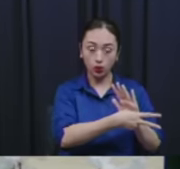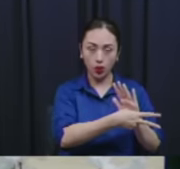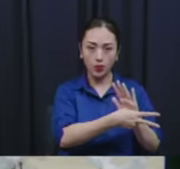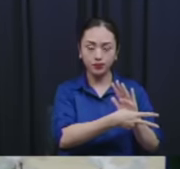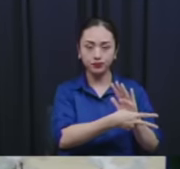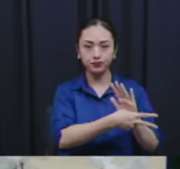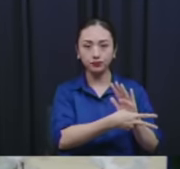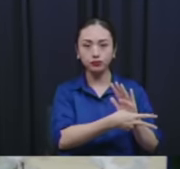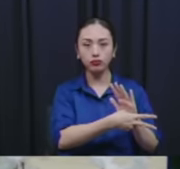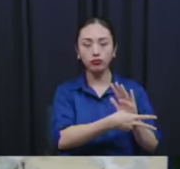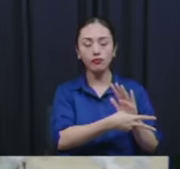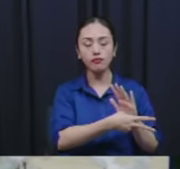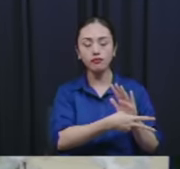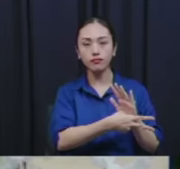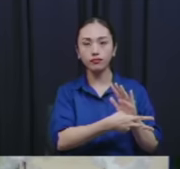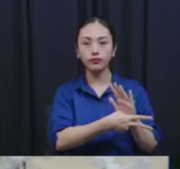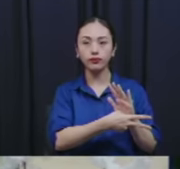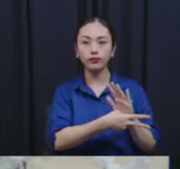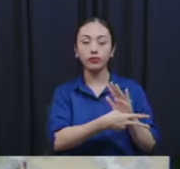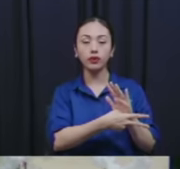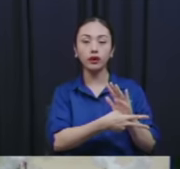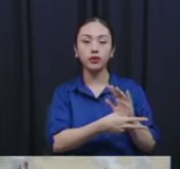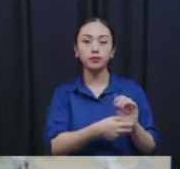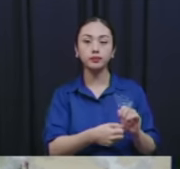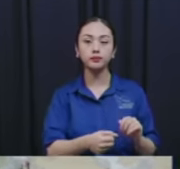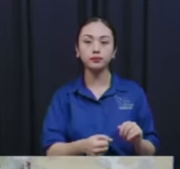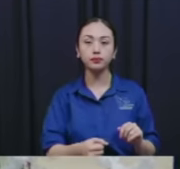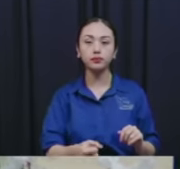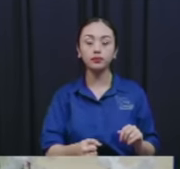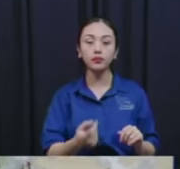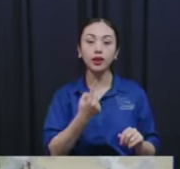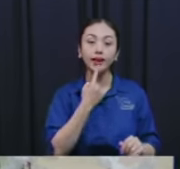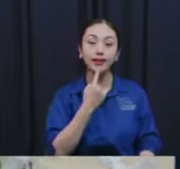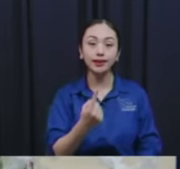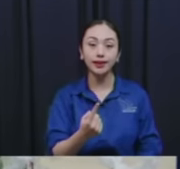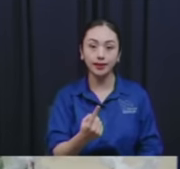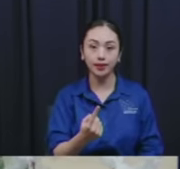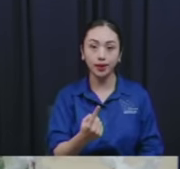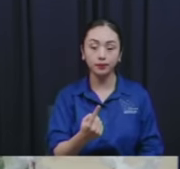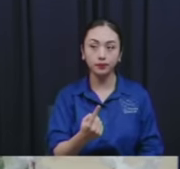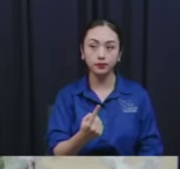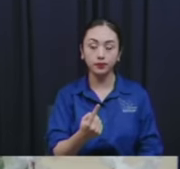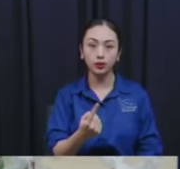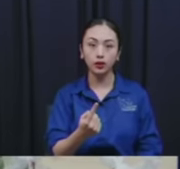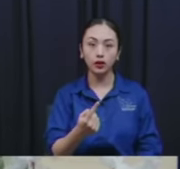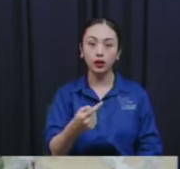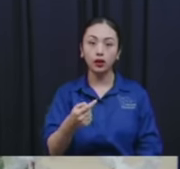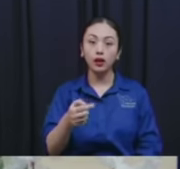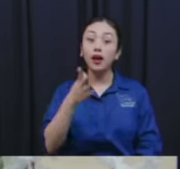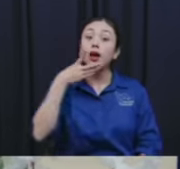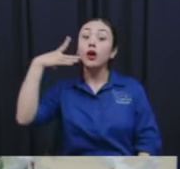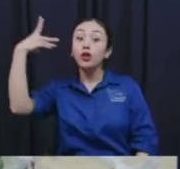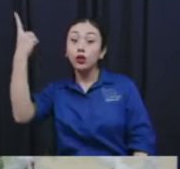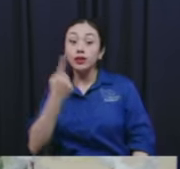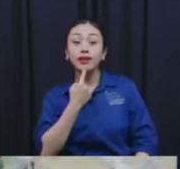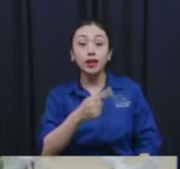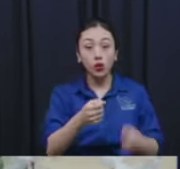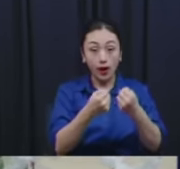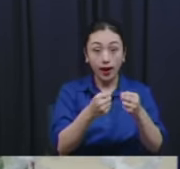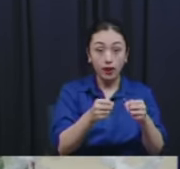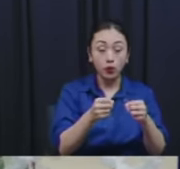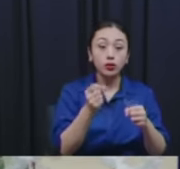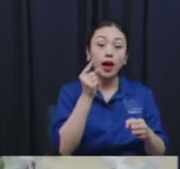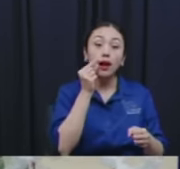un momentito en el eh anterior servicio dice Bueno y dijo dios hagamos al hombre